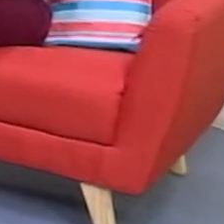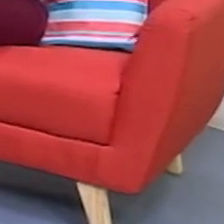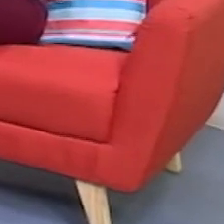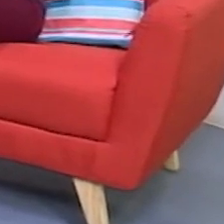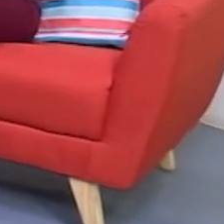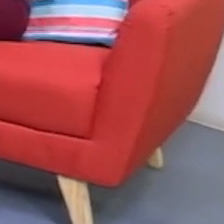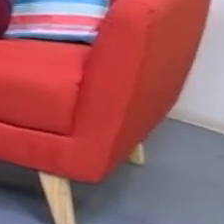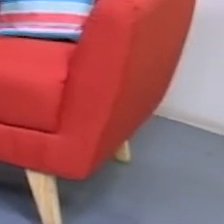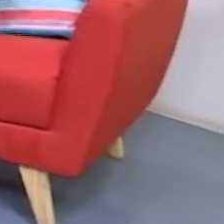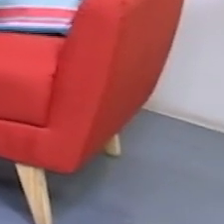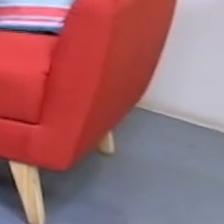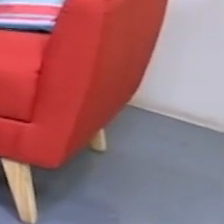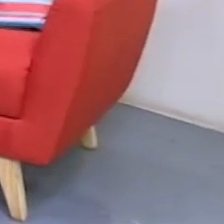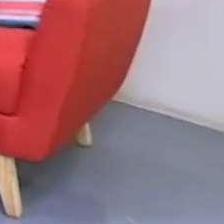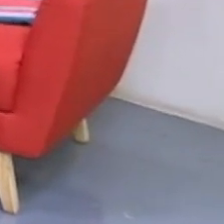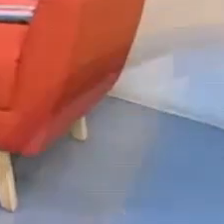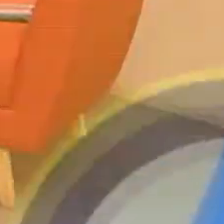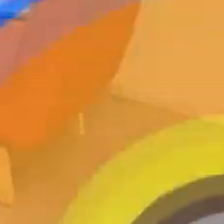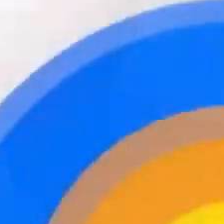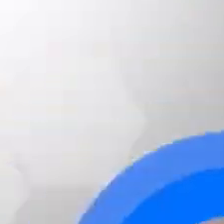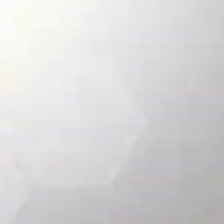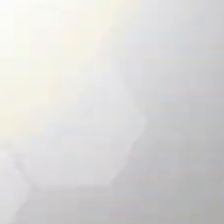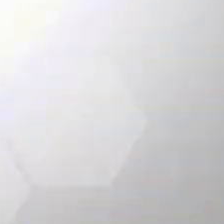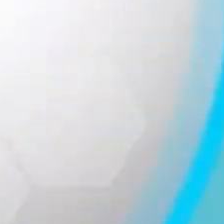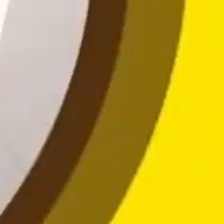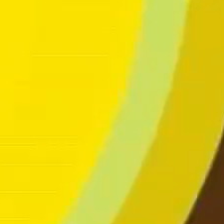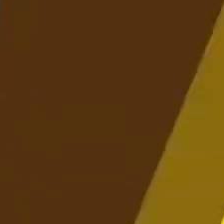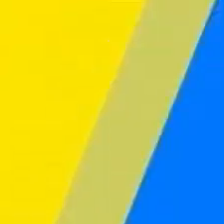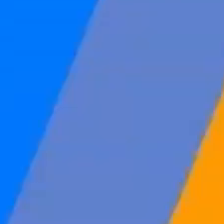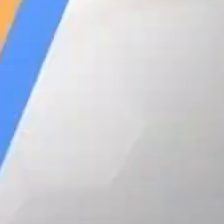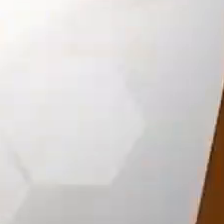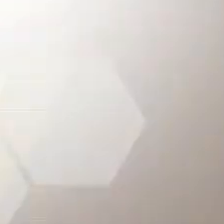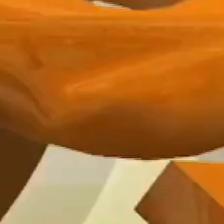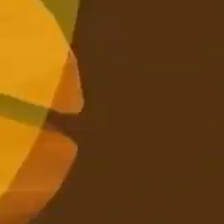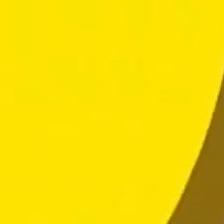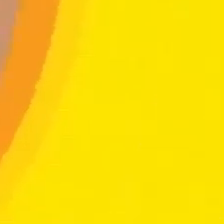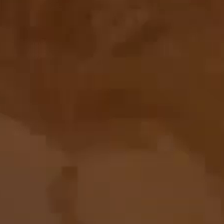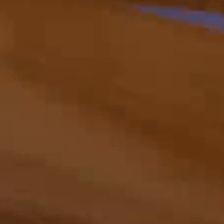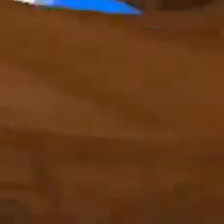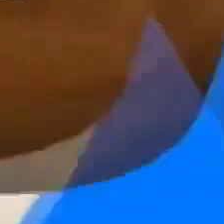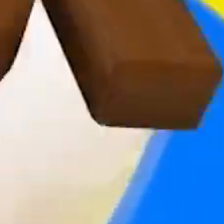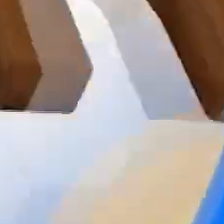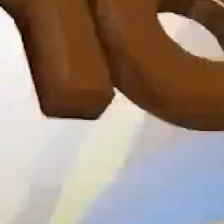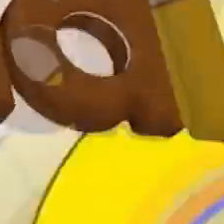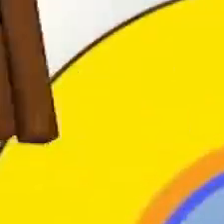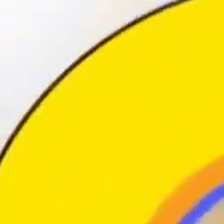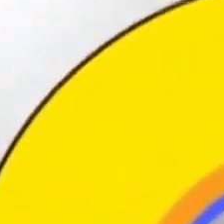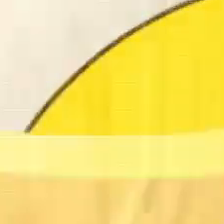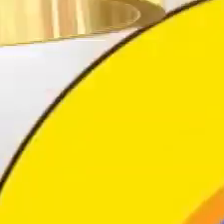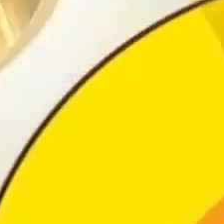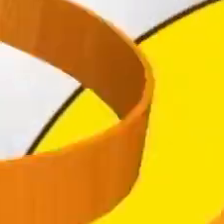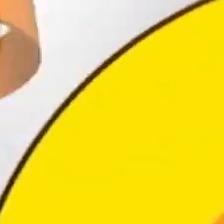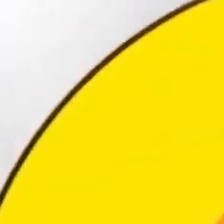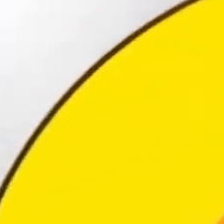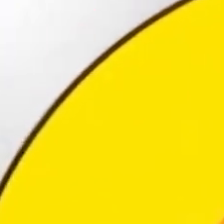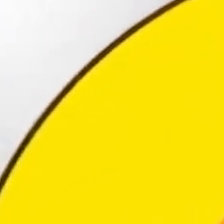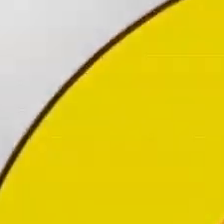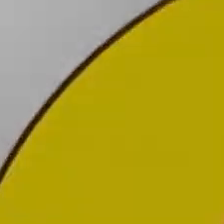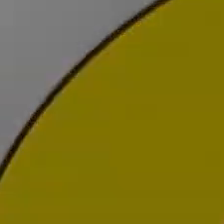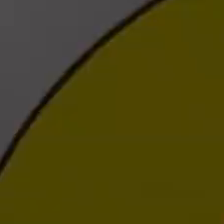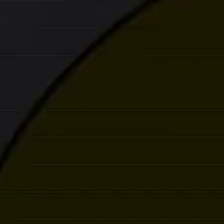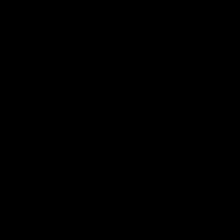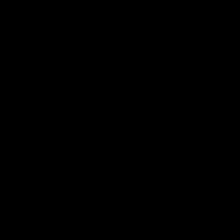las 8 en punto de la mañana. Costa Rica, Costa Rica,